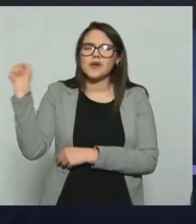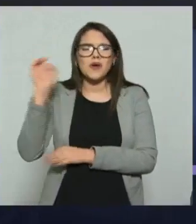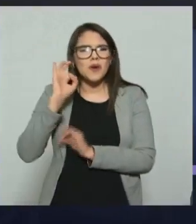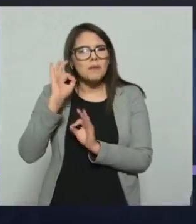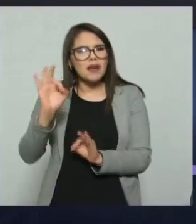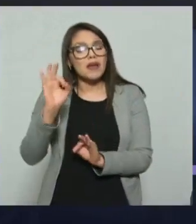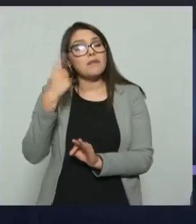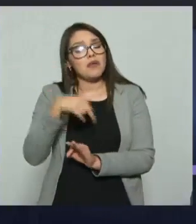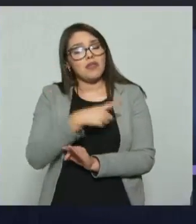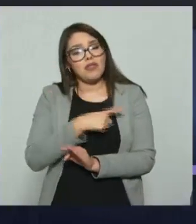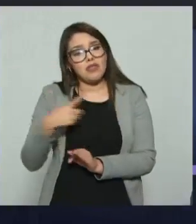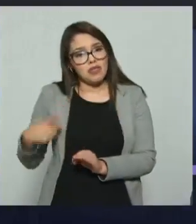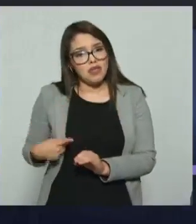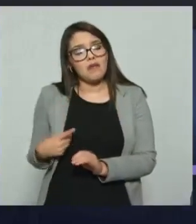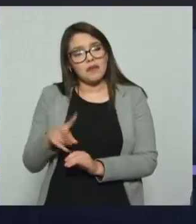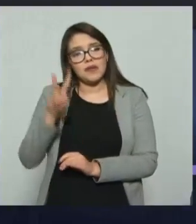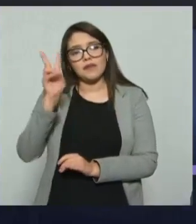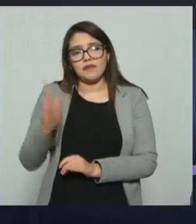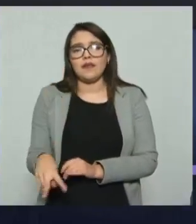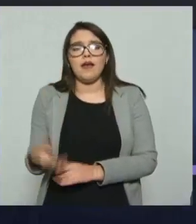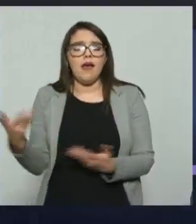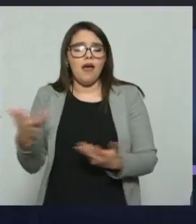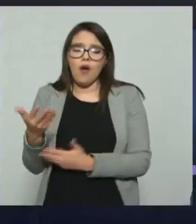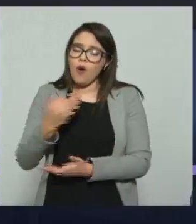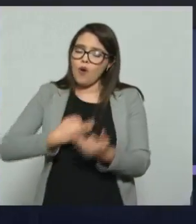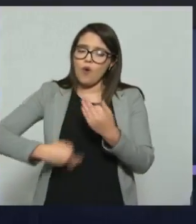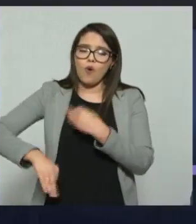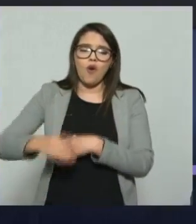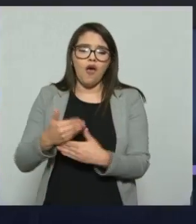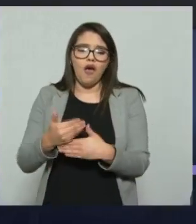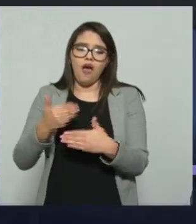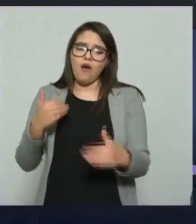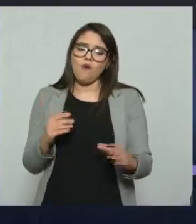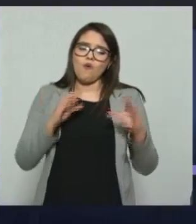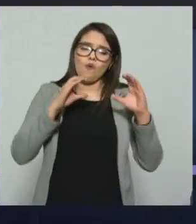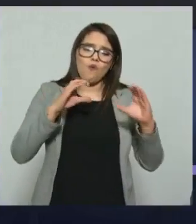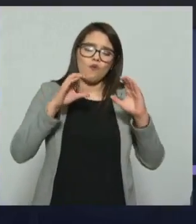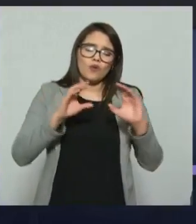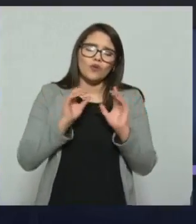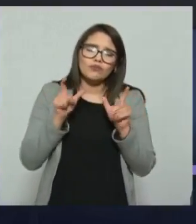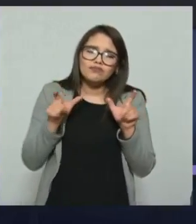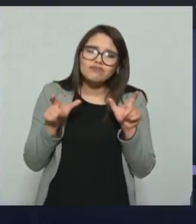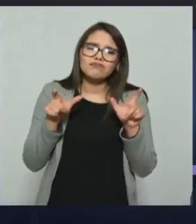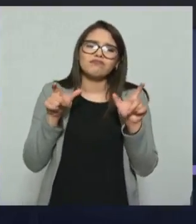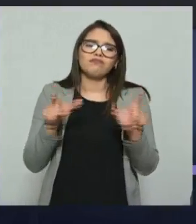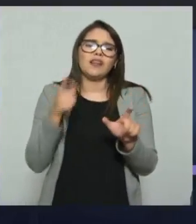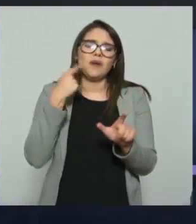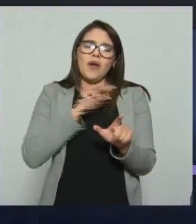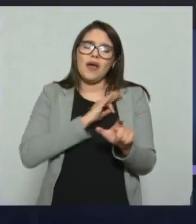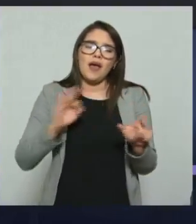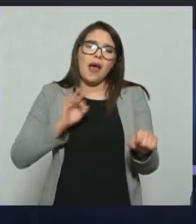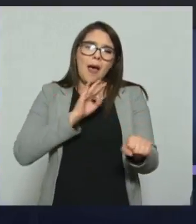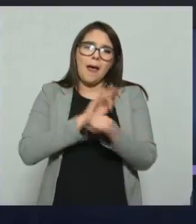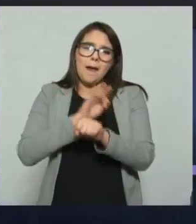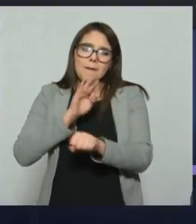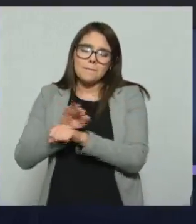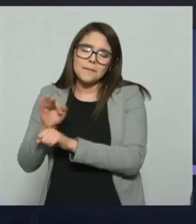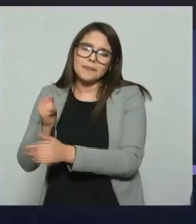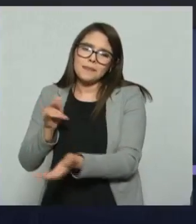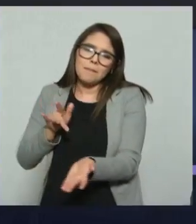sí tenemos que hacer estos medios y estas formas, estas redes de apoyo y